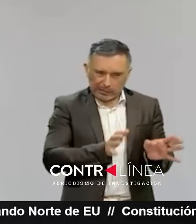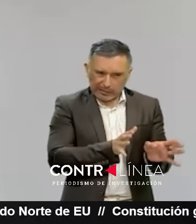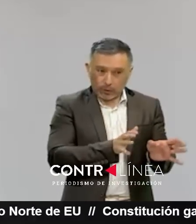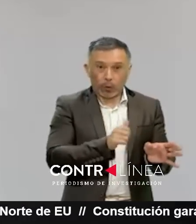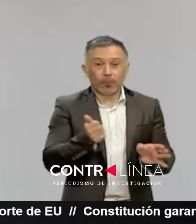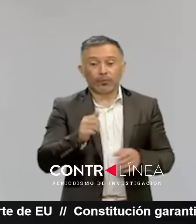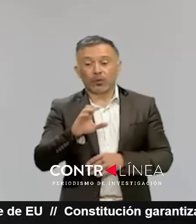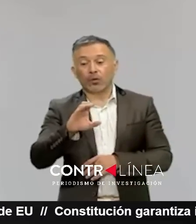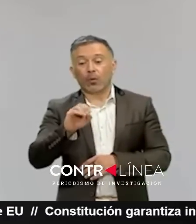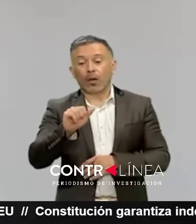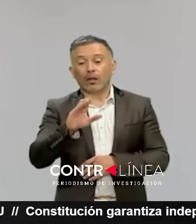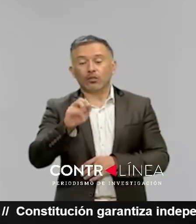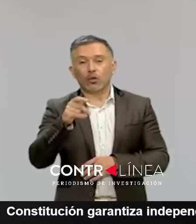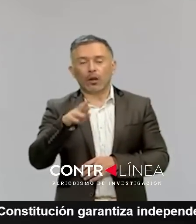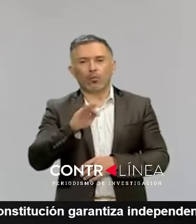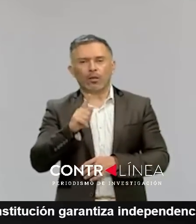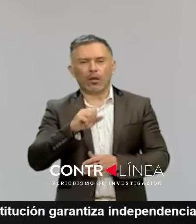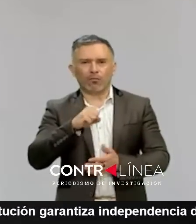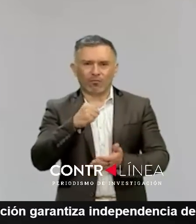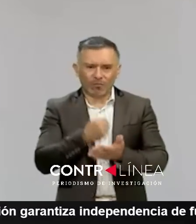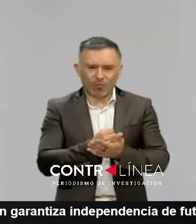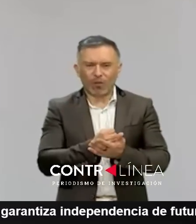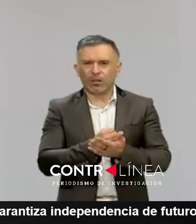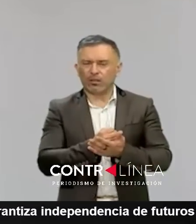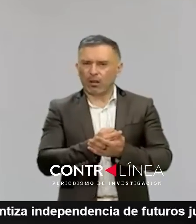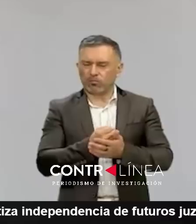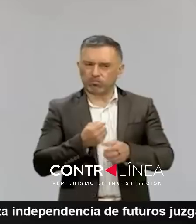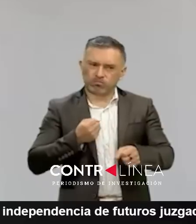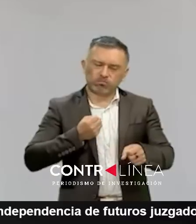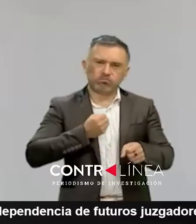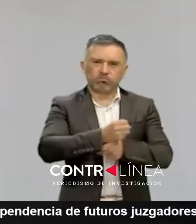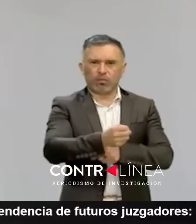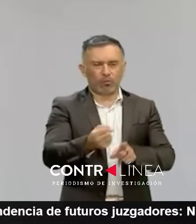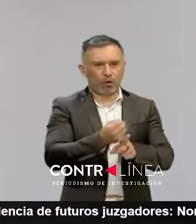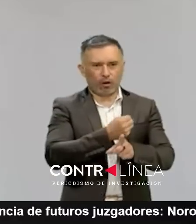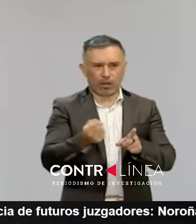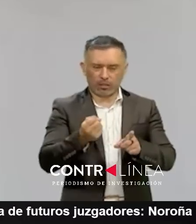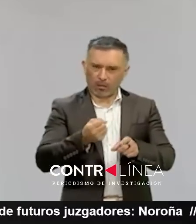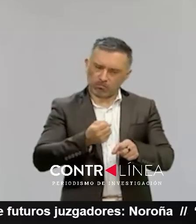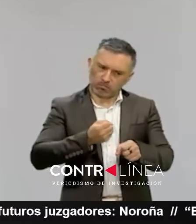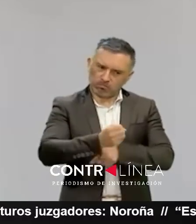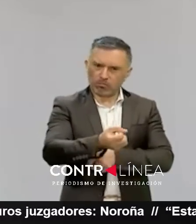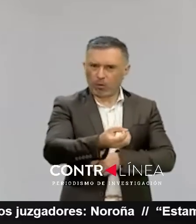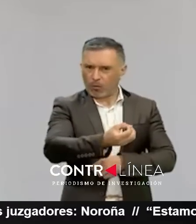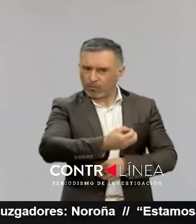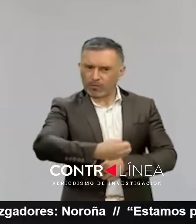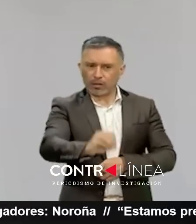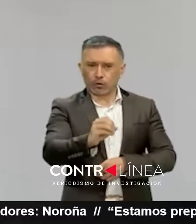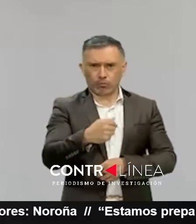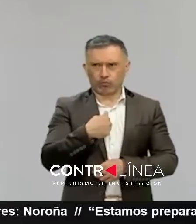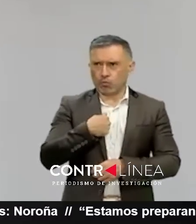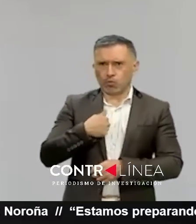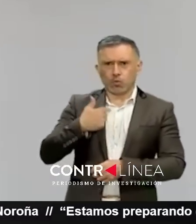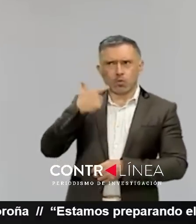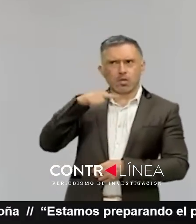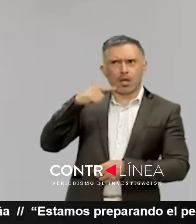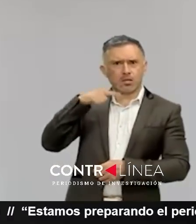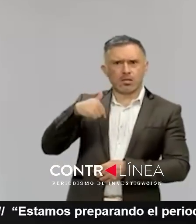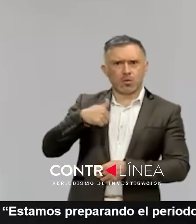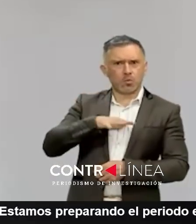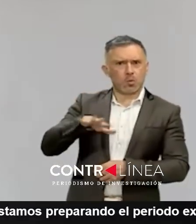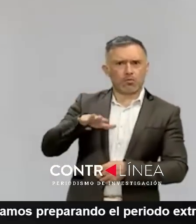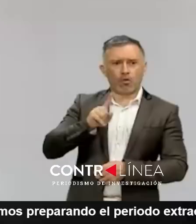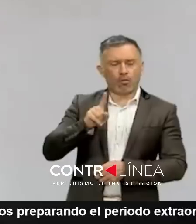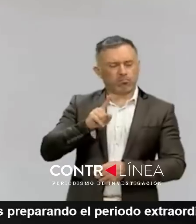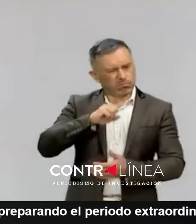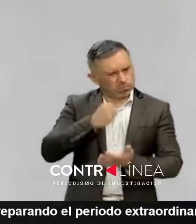implica ejercer fuerza o violencia para obligar a una persona a hacer algo contra su voluntad. No lo